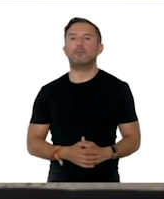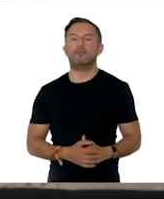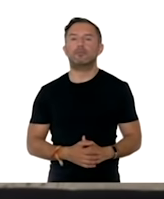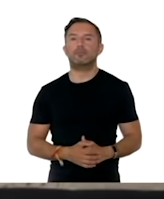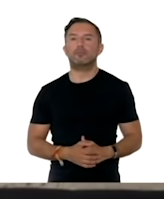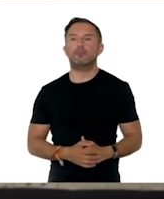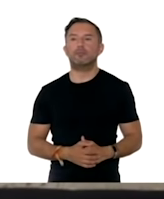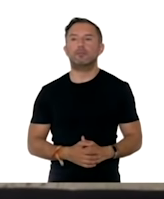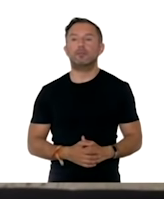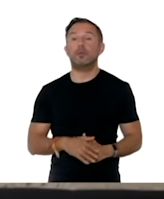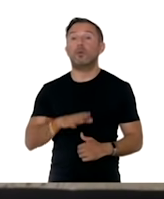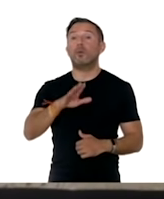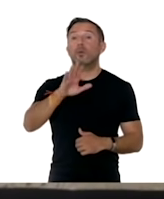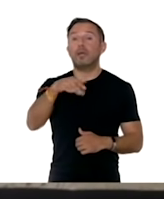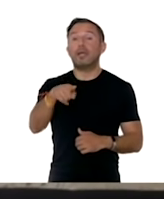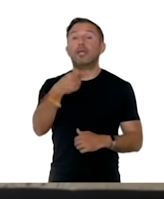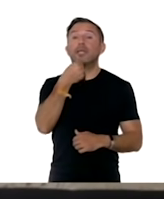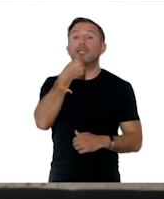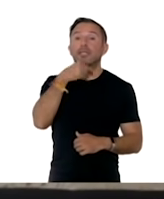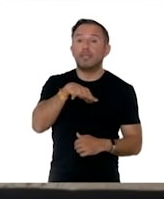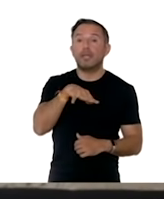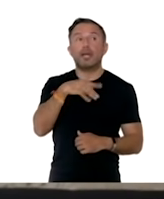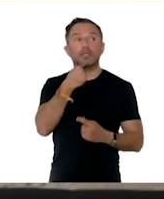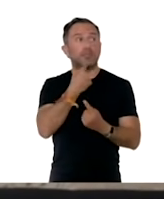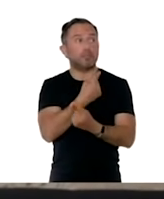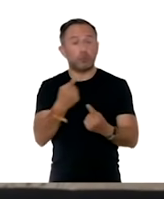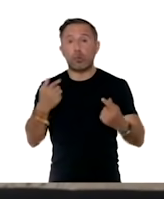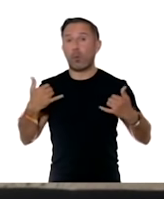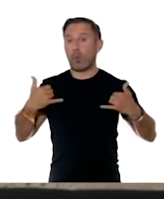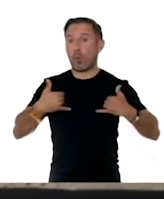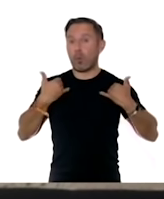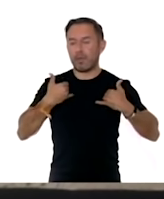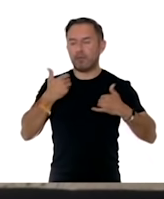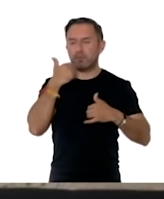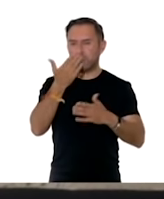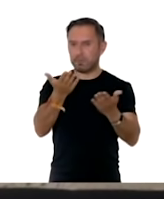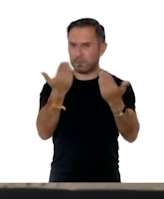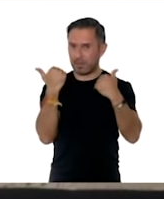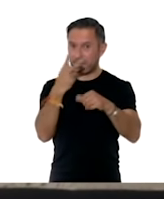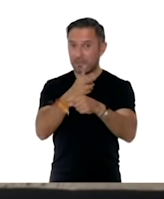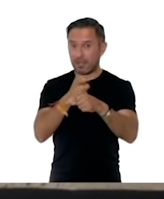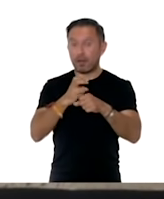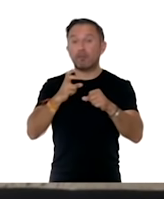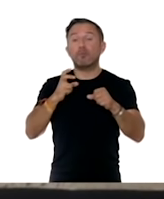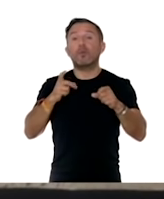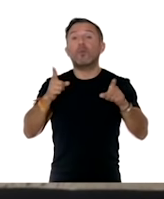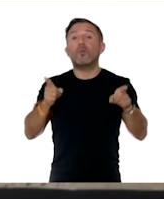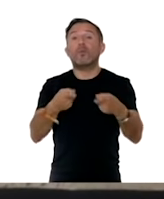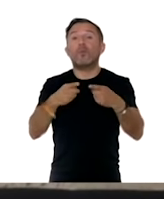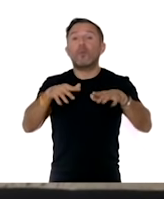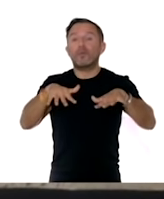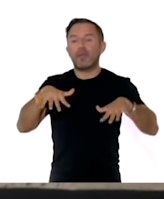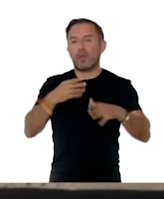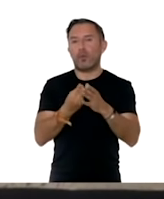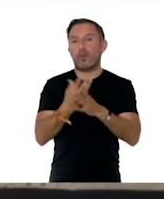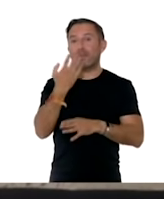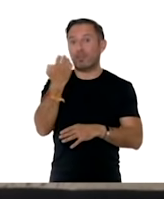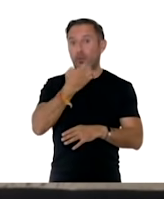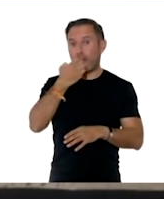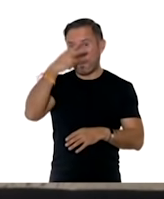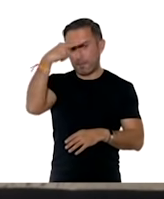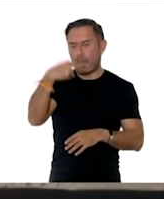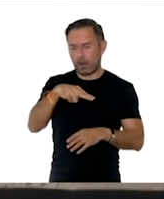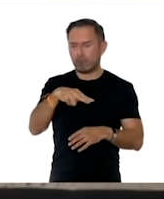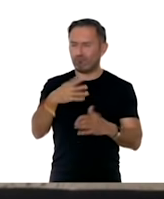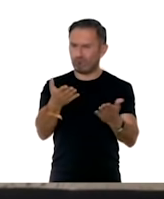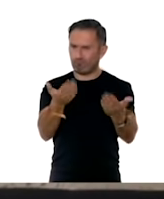Se hace una invitación a niñas, niños y jóvenes a participar en las orquestas de la nueva escuela mexicana,